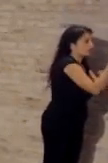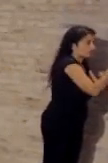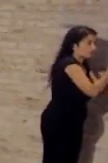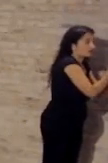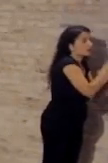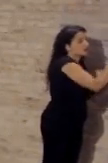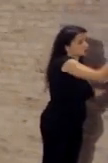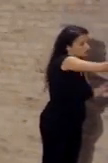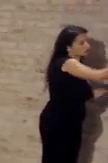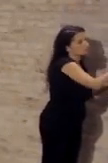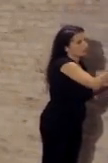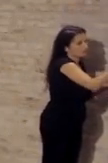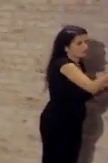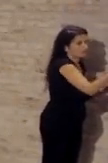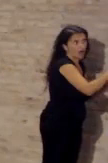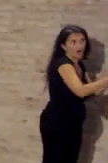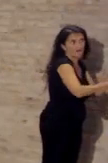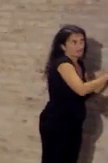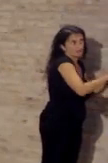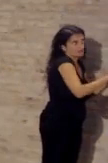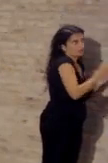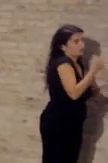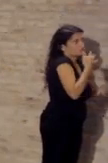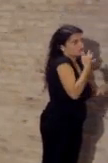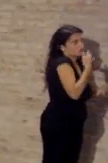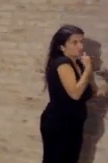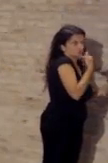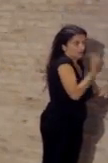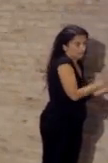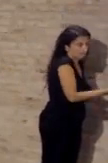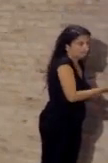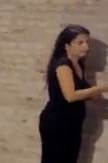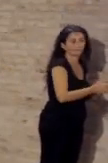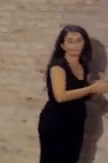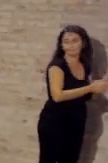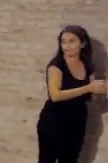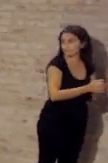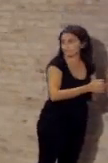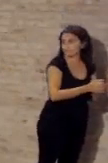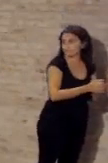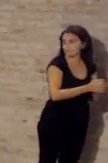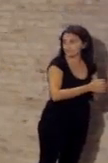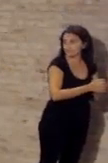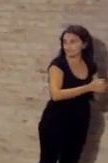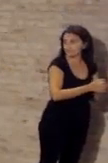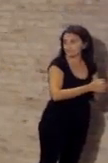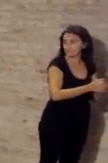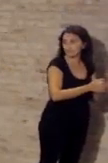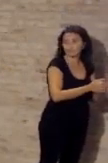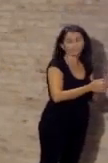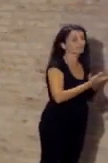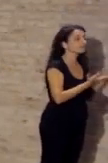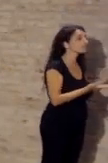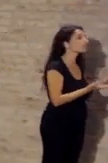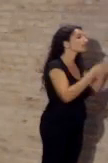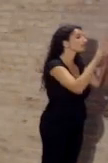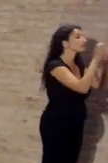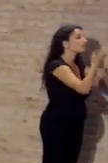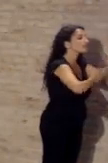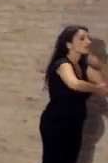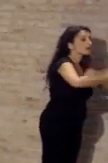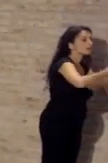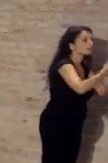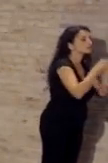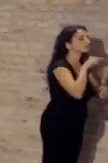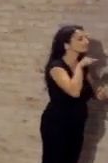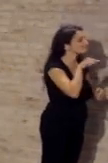conocerlo saber sobre esto porque no son cosas que se saben Y la verdad es que e en cuestiones